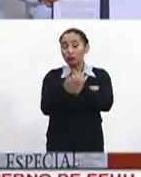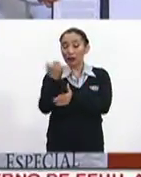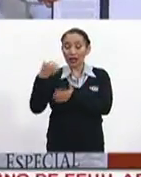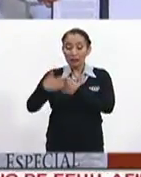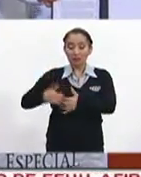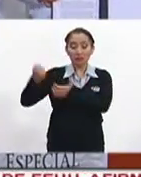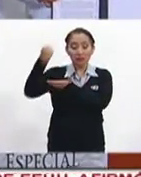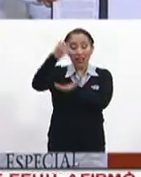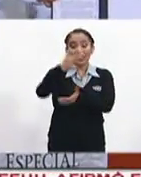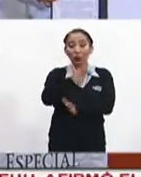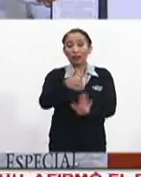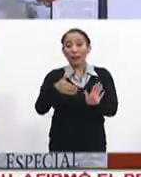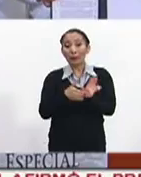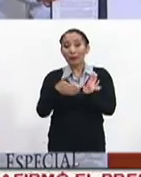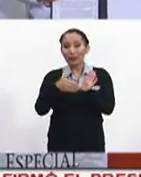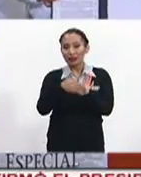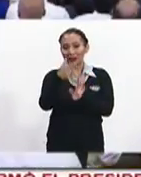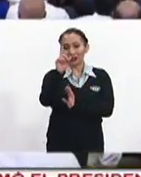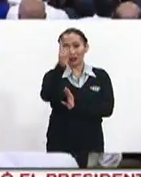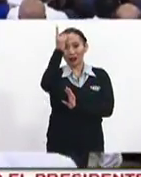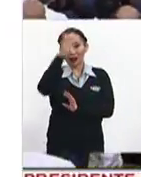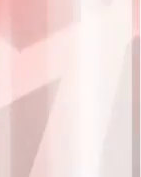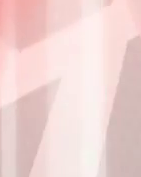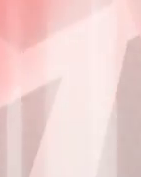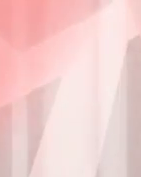inversiones cercanas a los $50,000 millones.